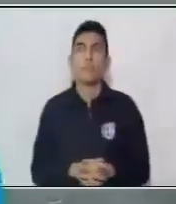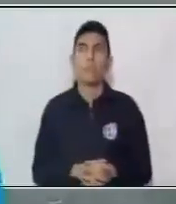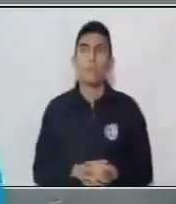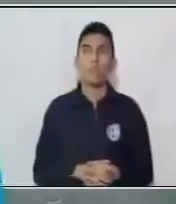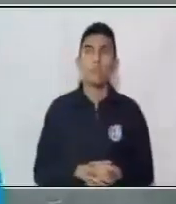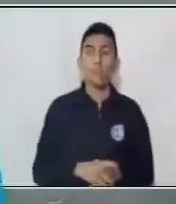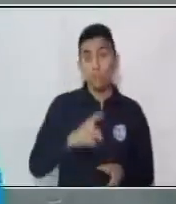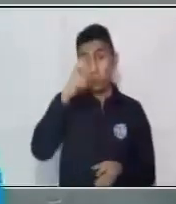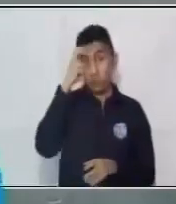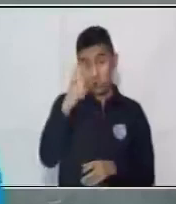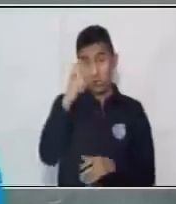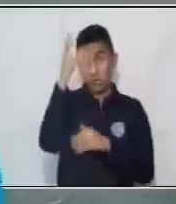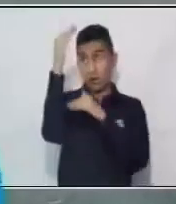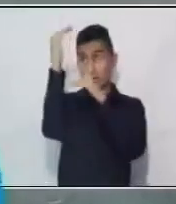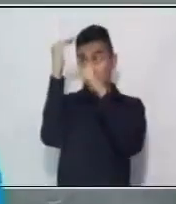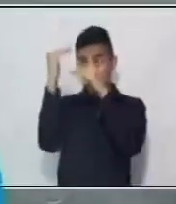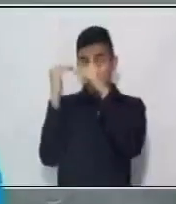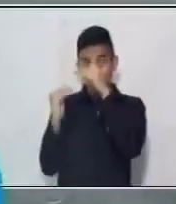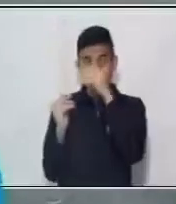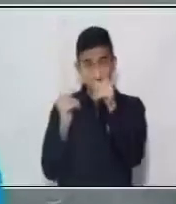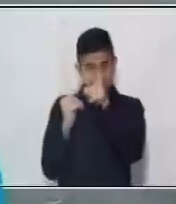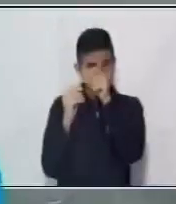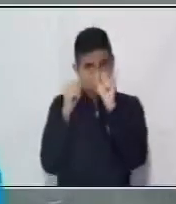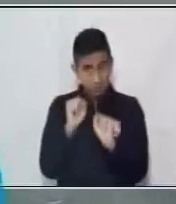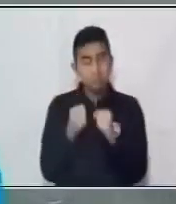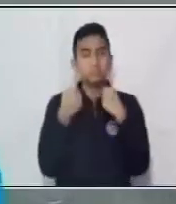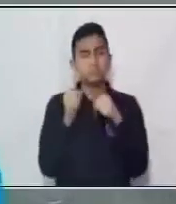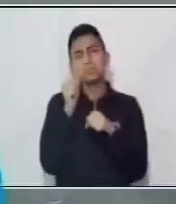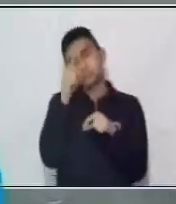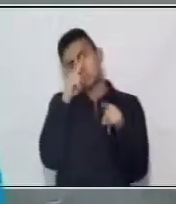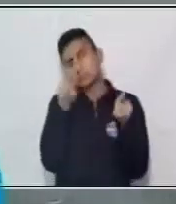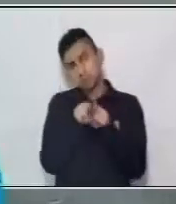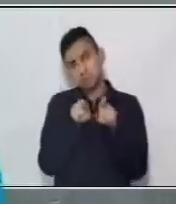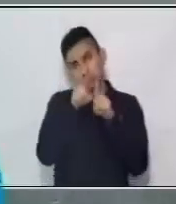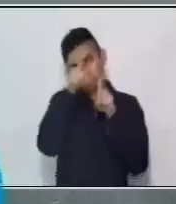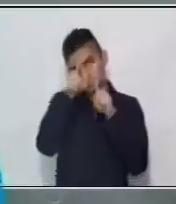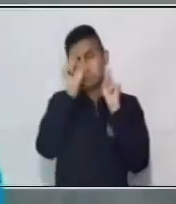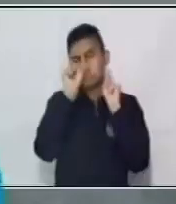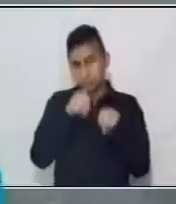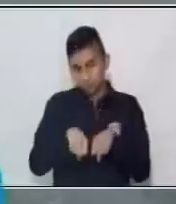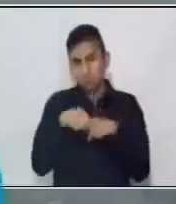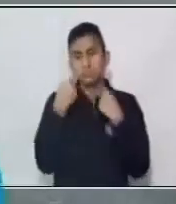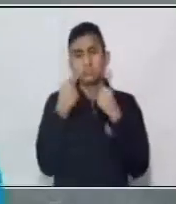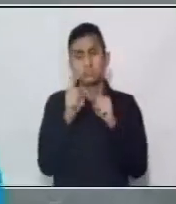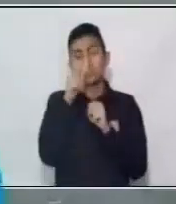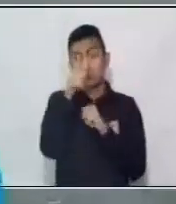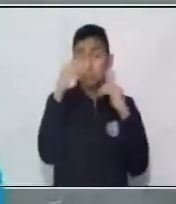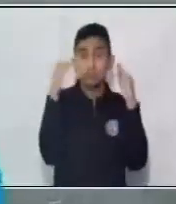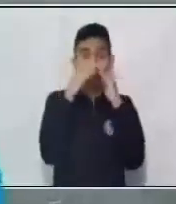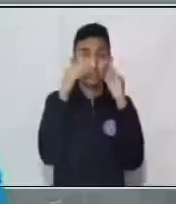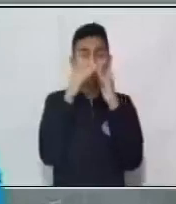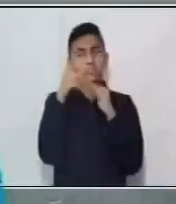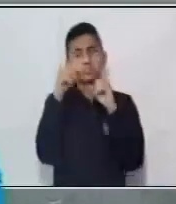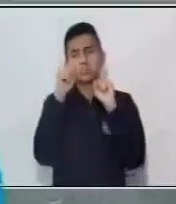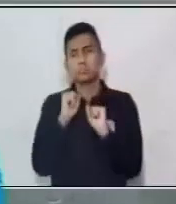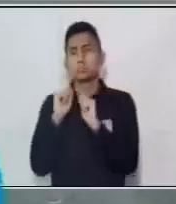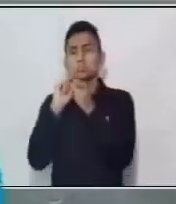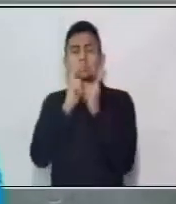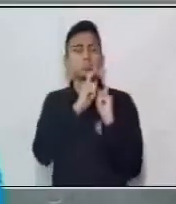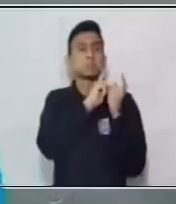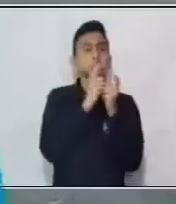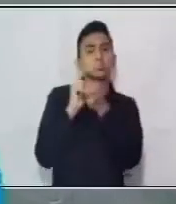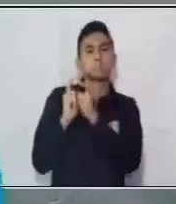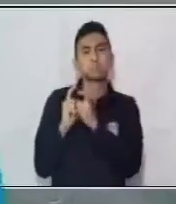Y así como estos ejercicios que acabamos de hacer, ustedes también deben hacer en casa muchos de estas combinaciones, porque hay